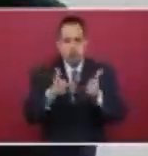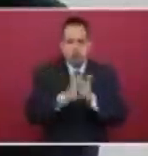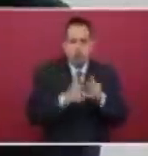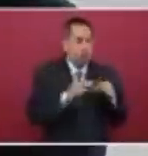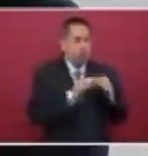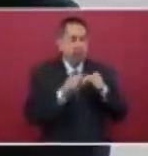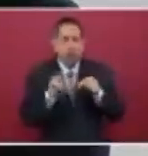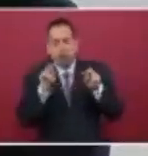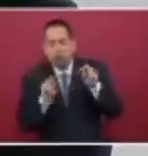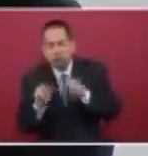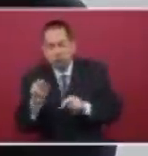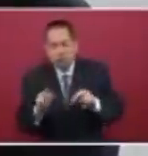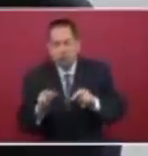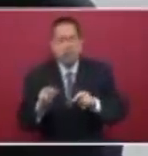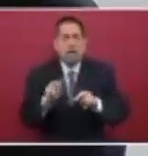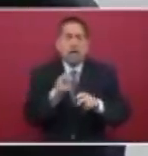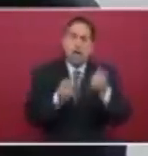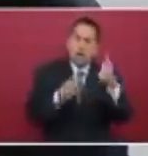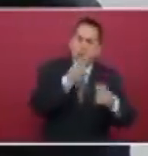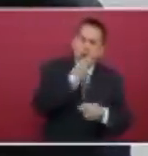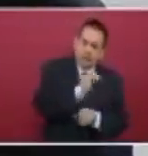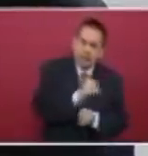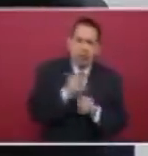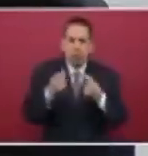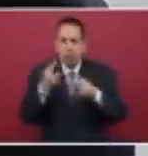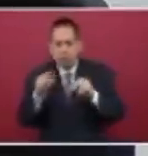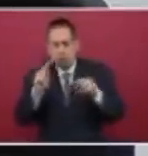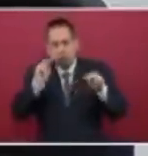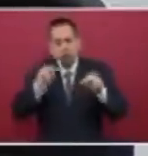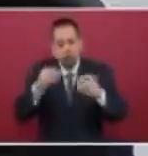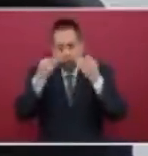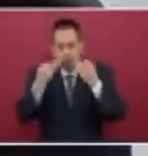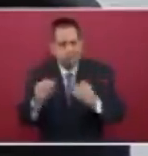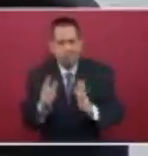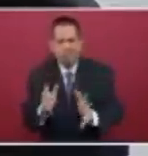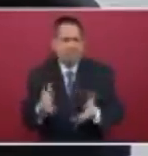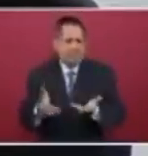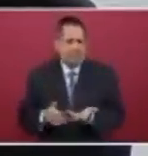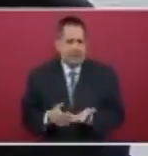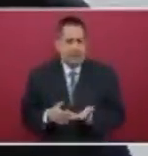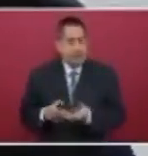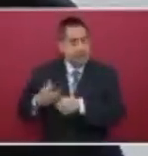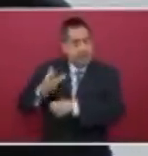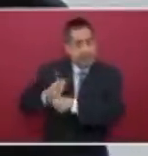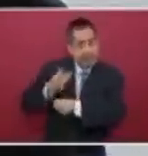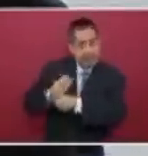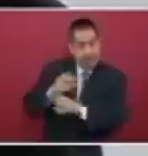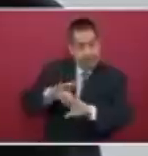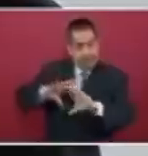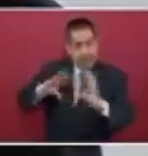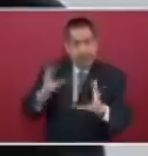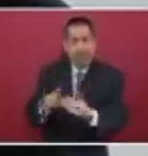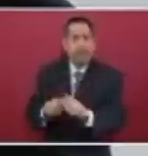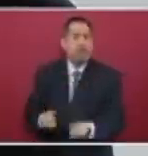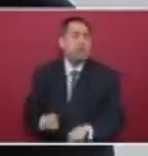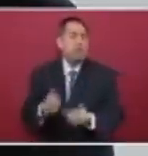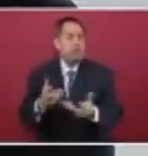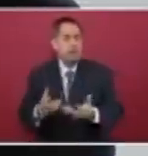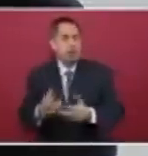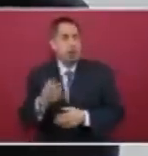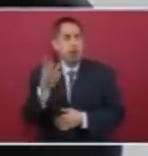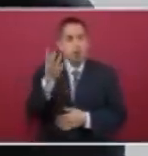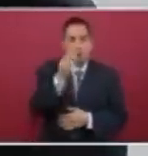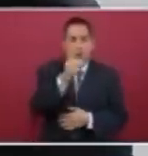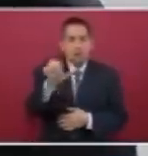están a favor y que están en contra del proyecto todas estas obras equivalen a una recuperación de